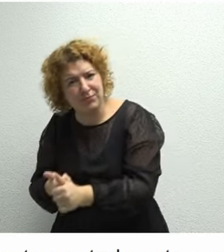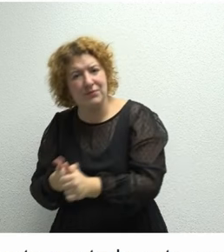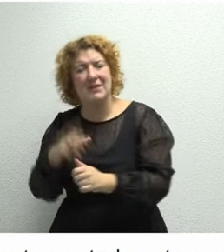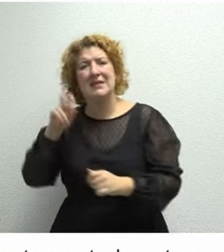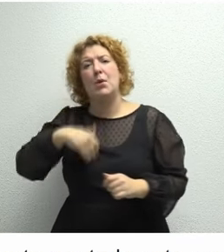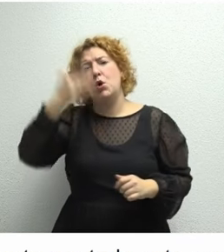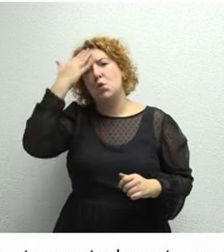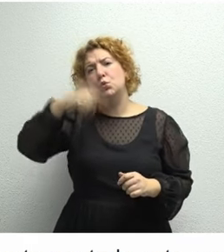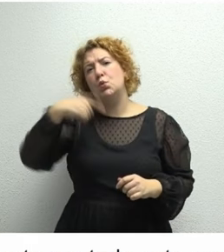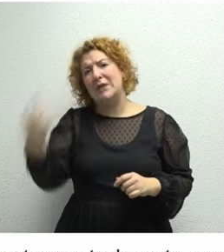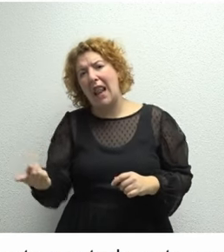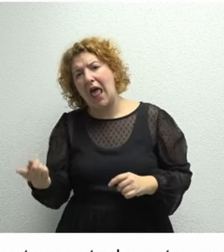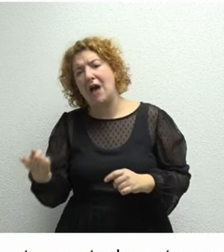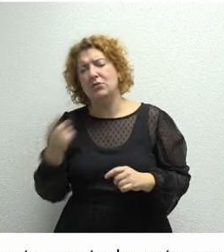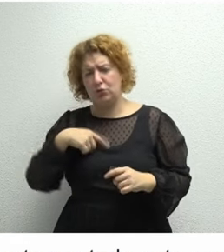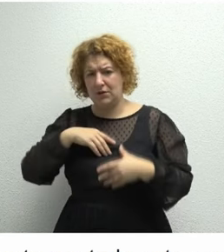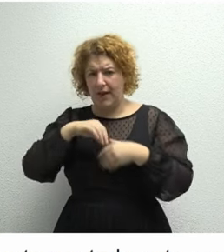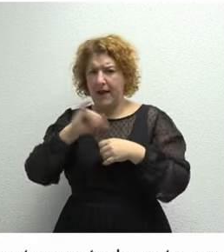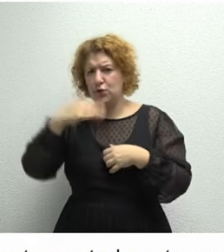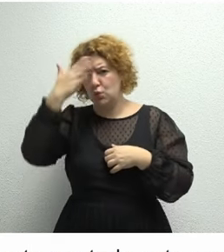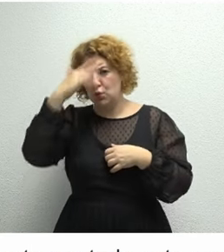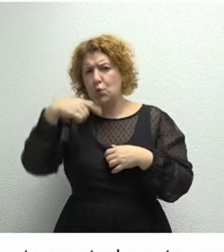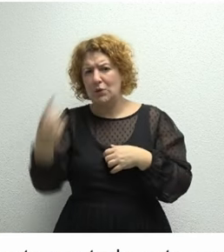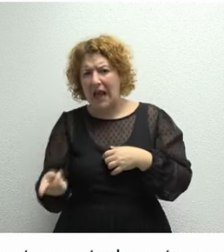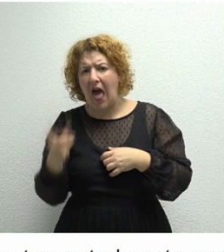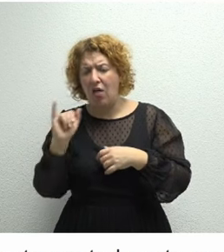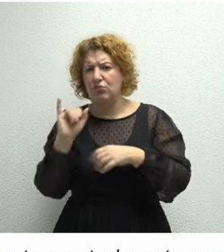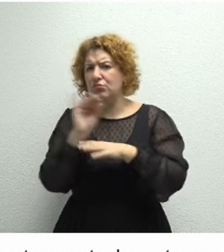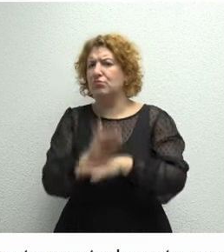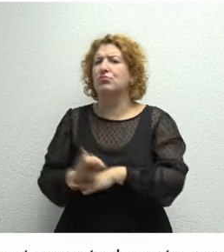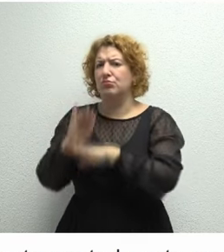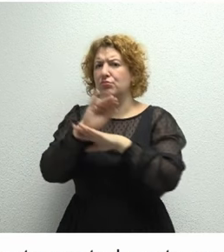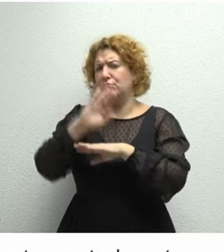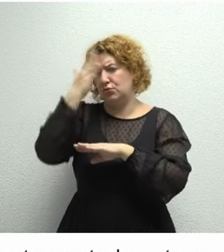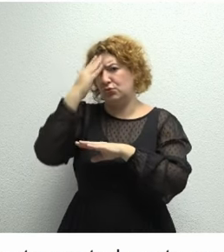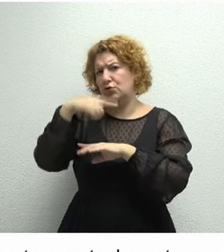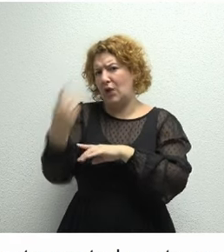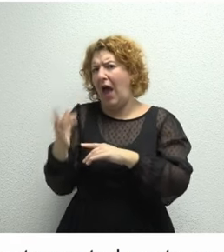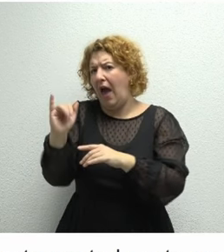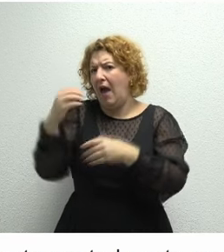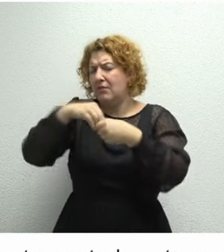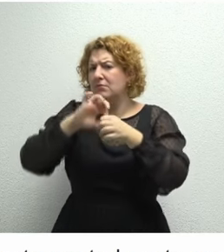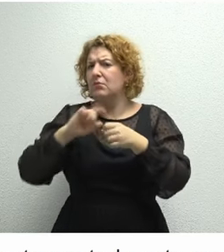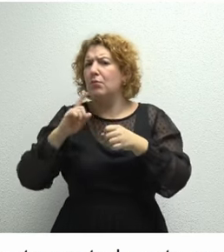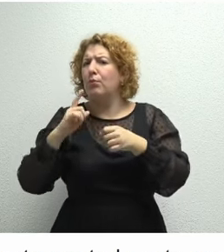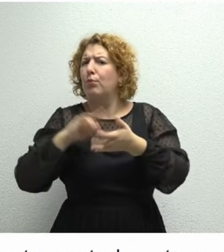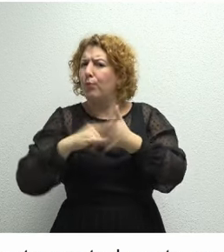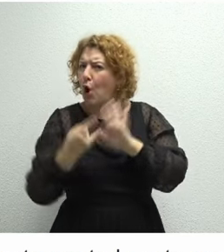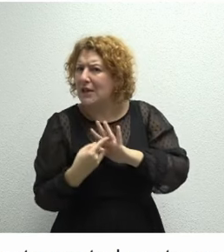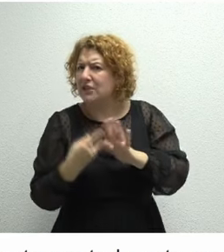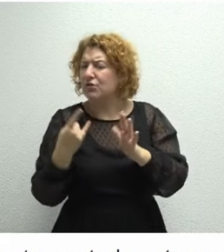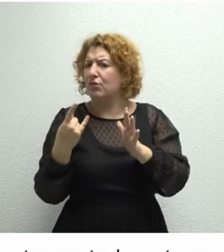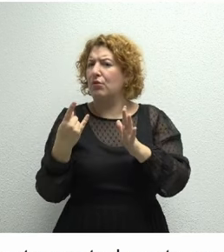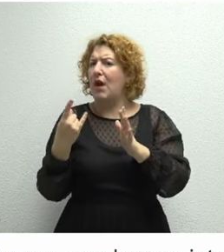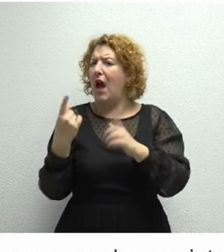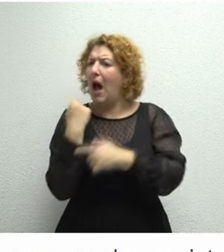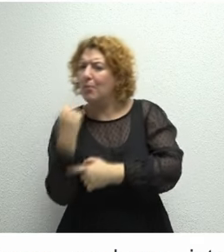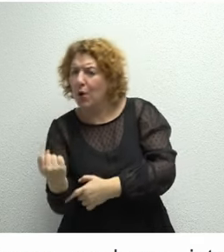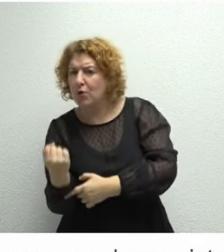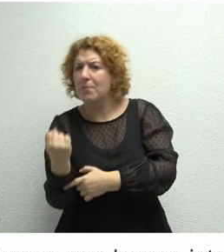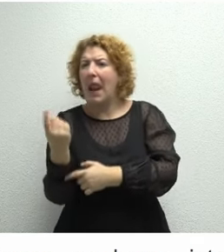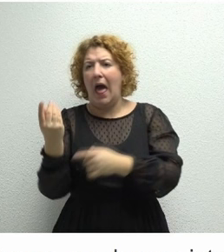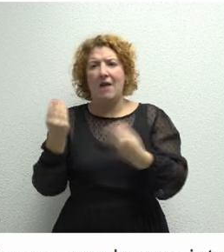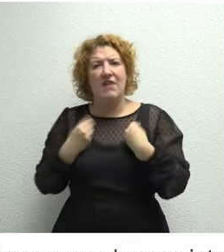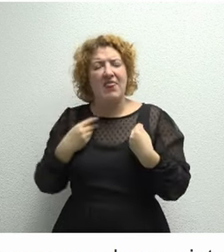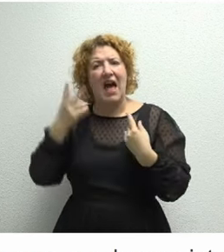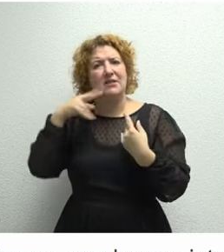sección también llevamos a personas tutelados tuteladas y también estamos pues bueno en ese en esos apoyos que prestamos eh pensando en que ellos tengan vidas